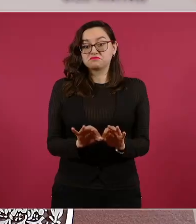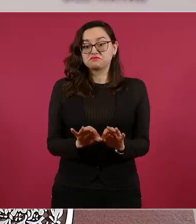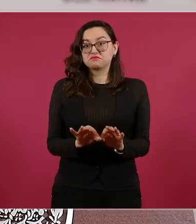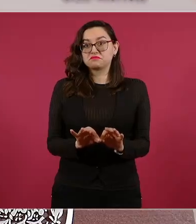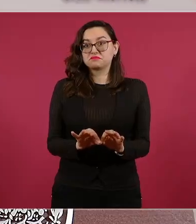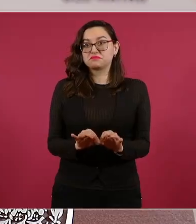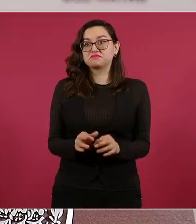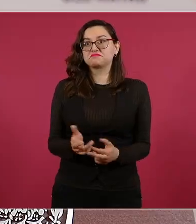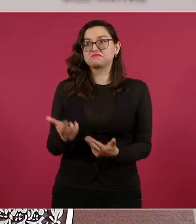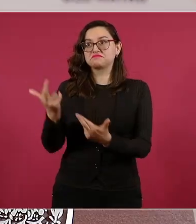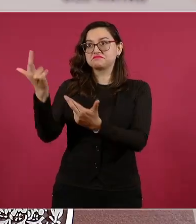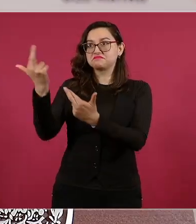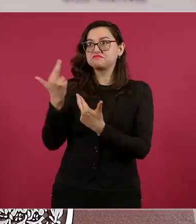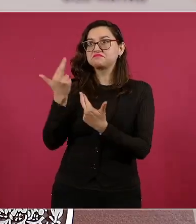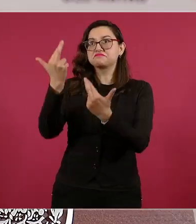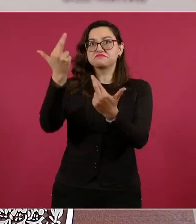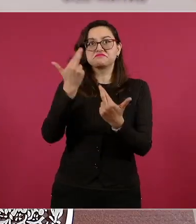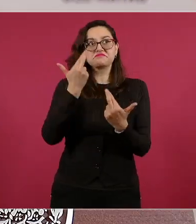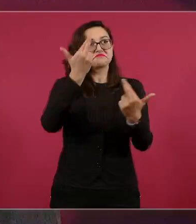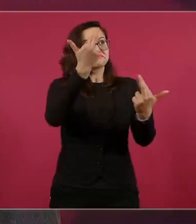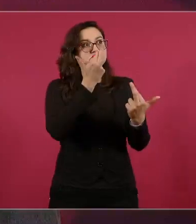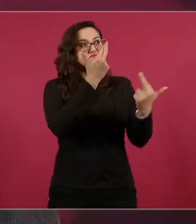a México como nunca.